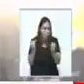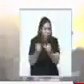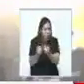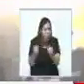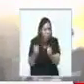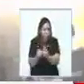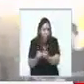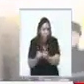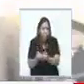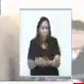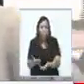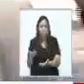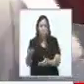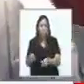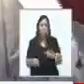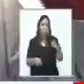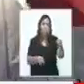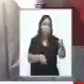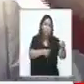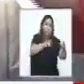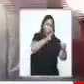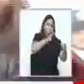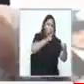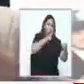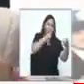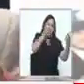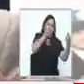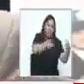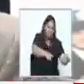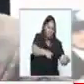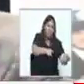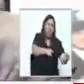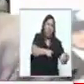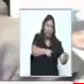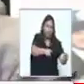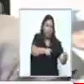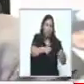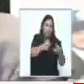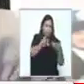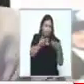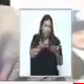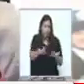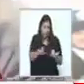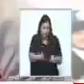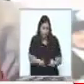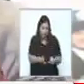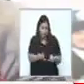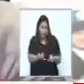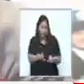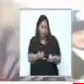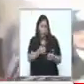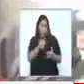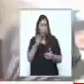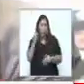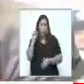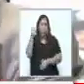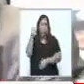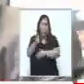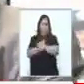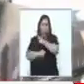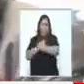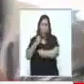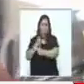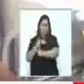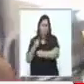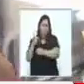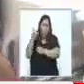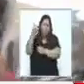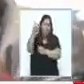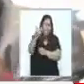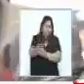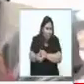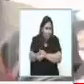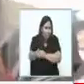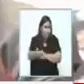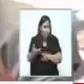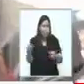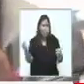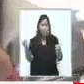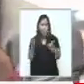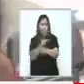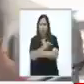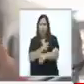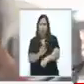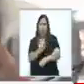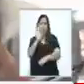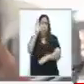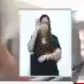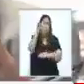nuestro país. Que 10 años después del golpe estamos en la peor pobreza, en la peor situación, en un Estado fallido. Eso le